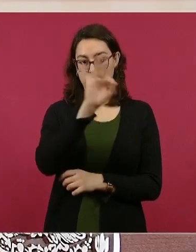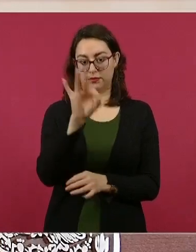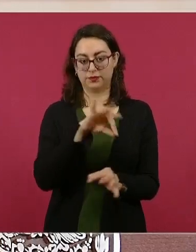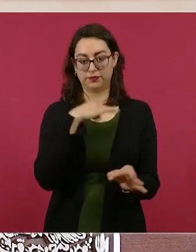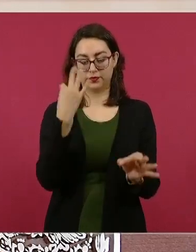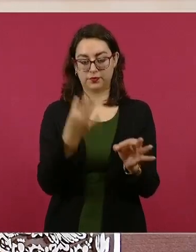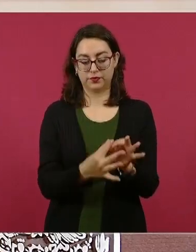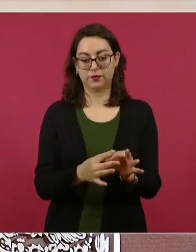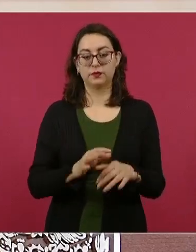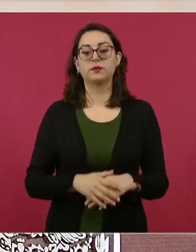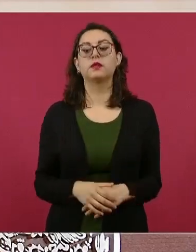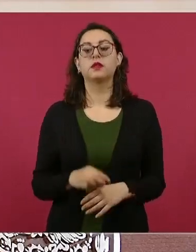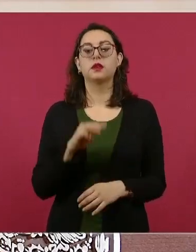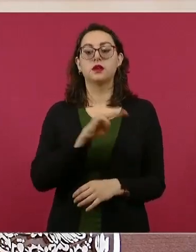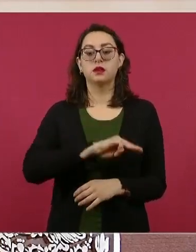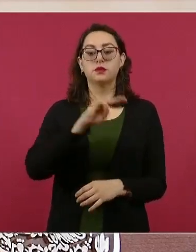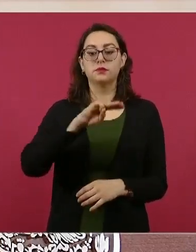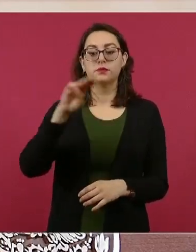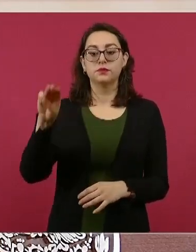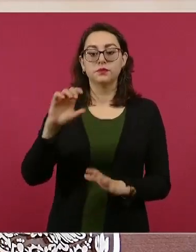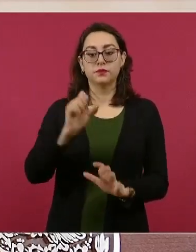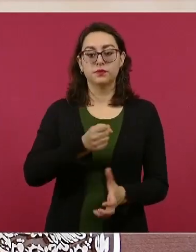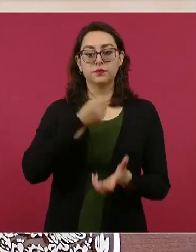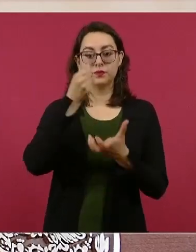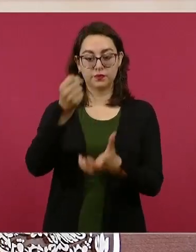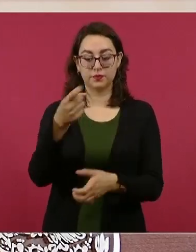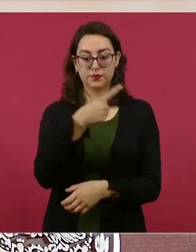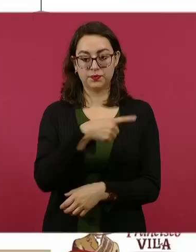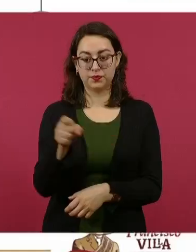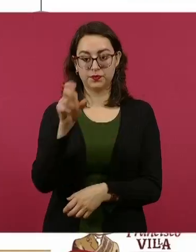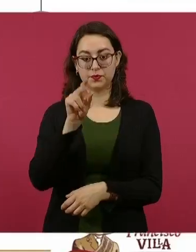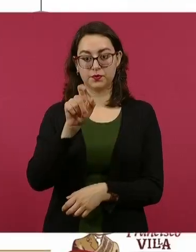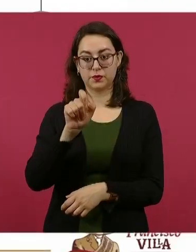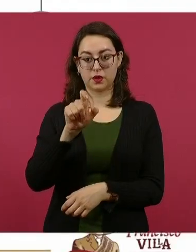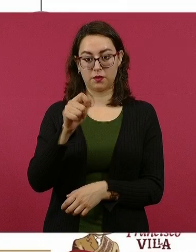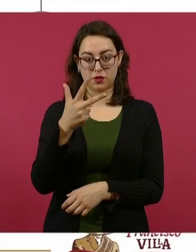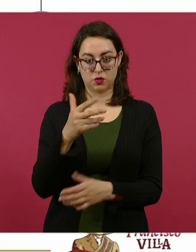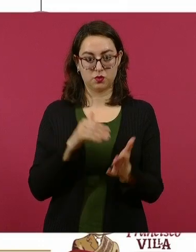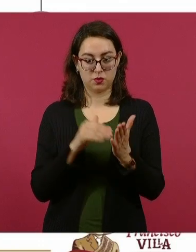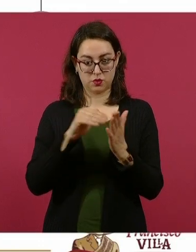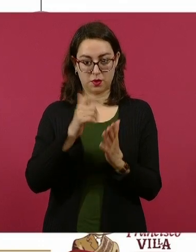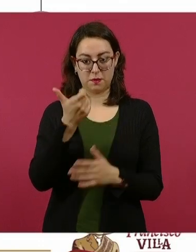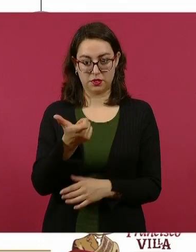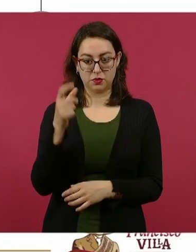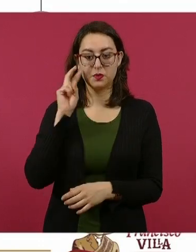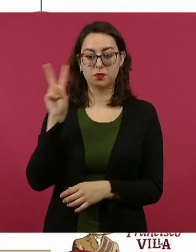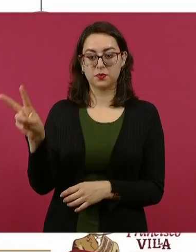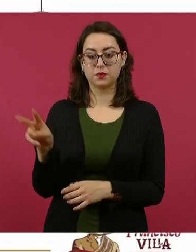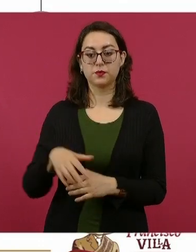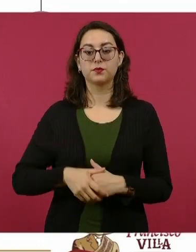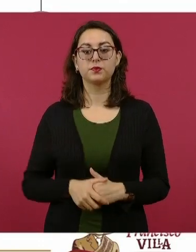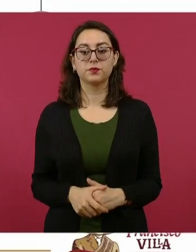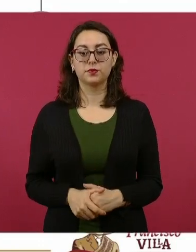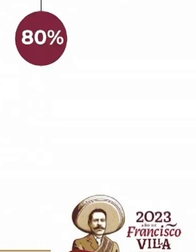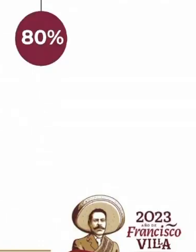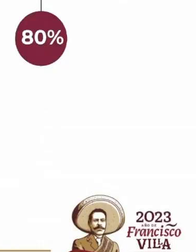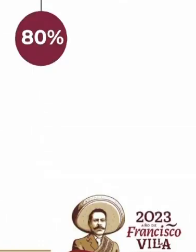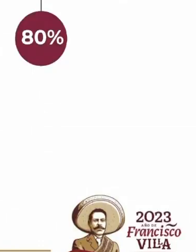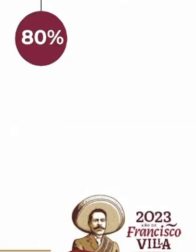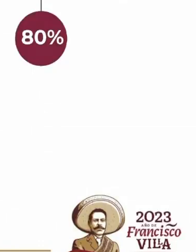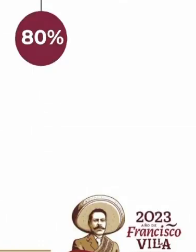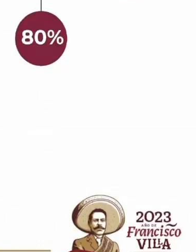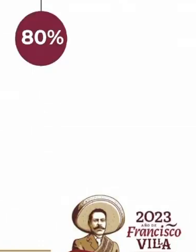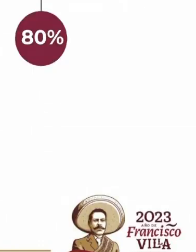invertido 128 millones de pesos en conservación, mantenimiento y rehabilitación de 21 unidades de consulta externa,